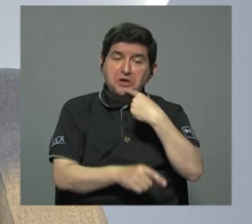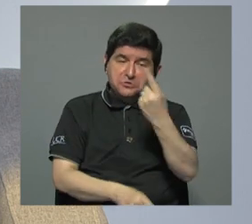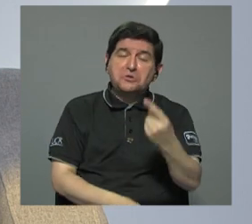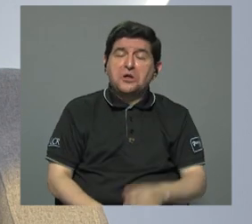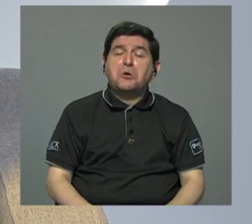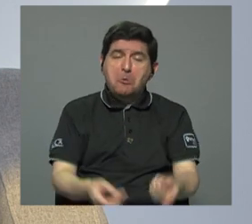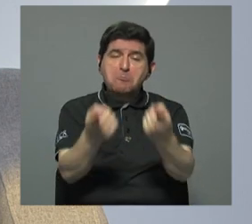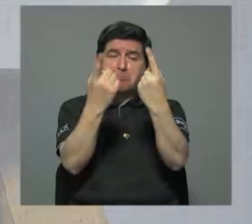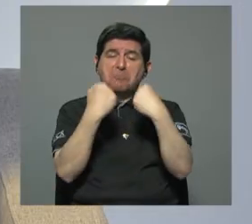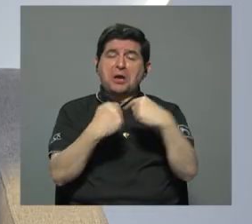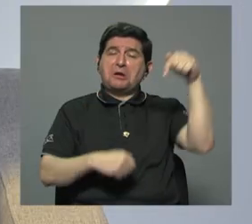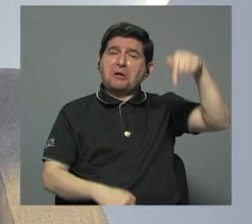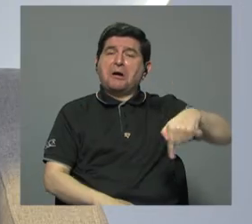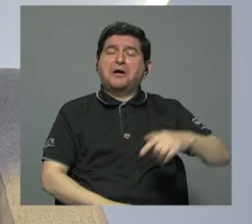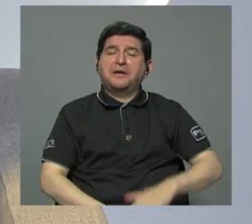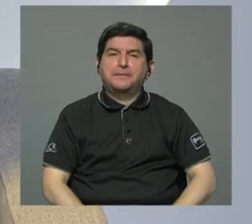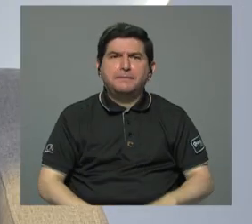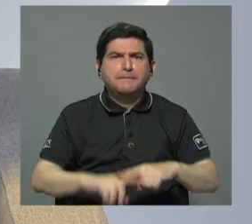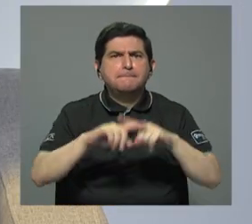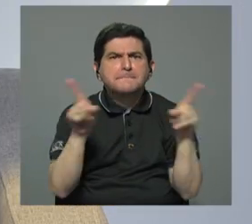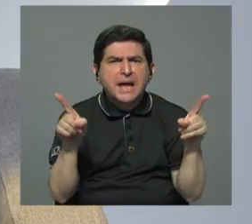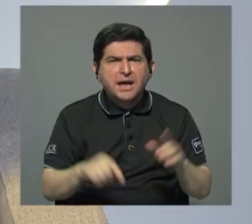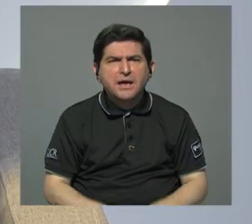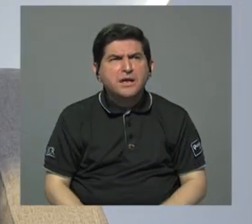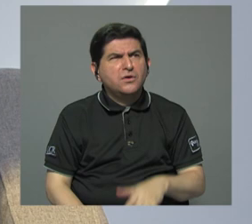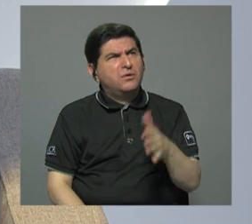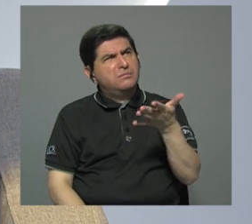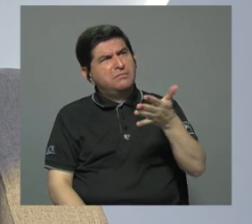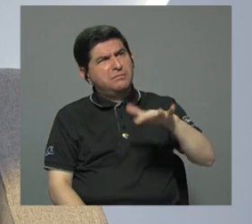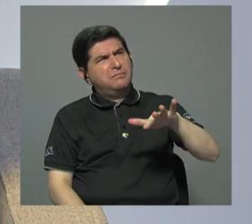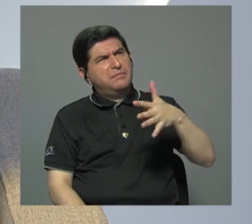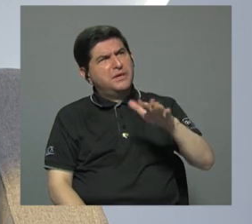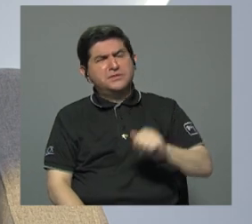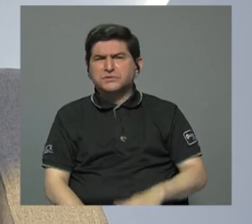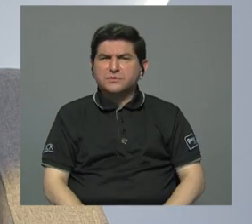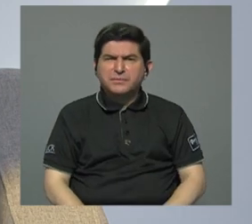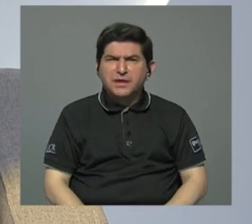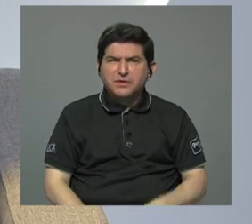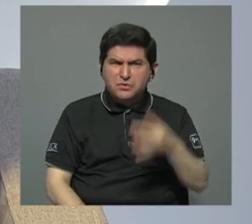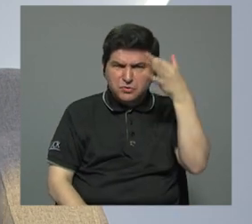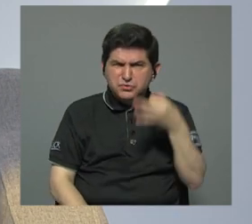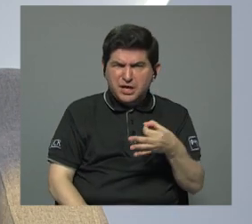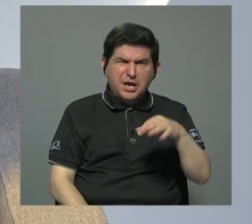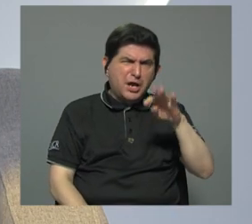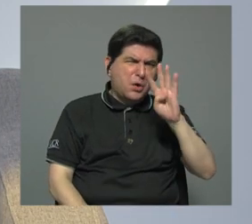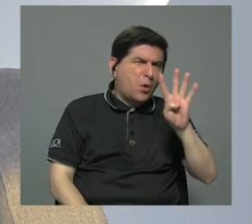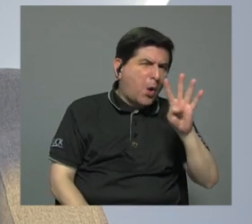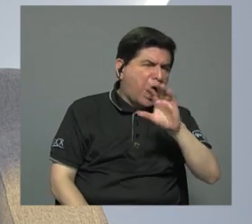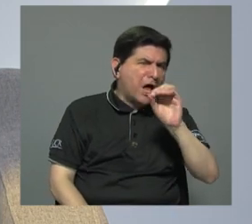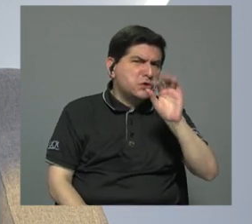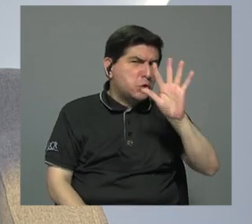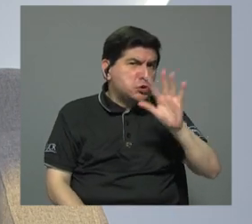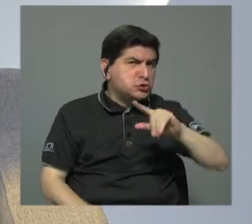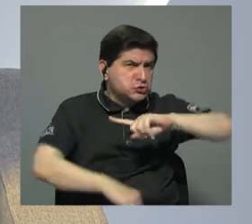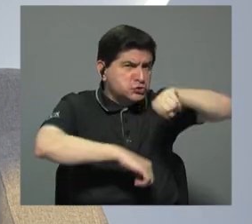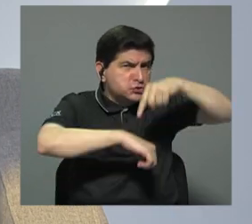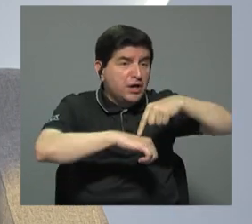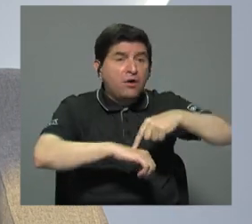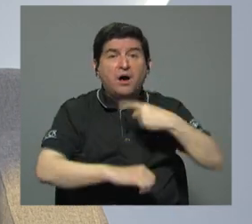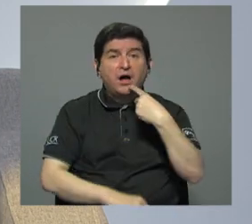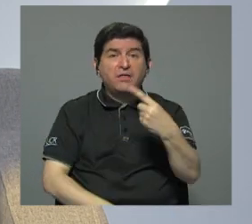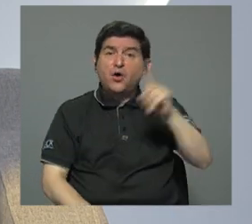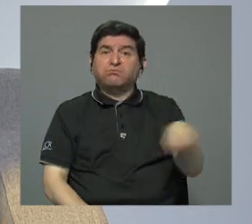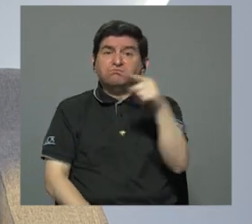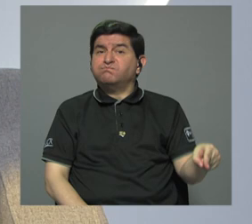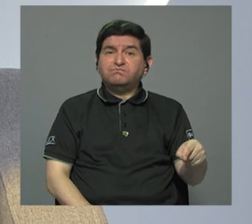que estaría con nosotros. Sin embargo, hace más o menos unas 4 o 5 horas, nos canceló